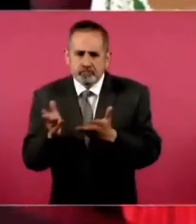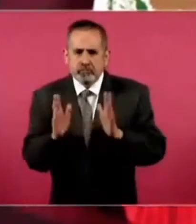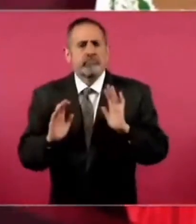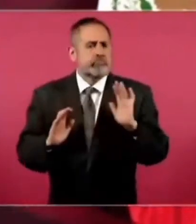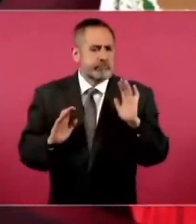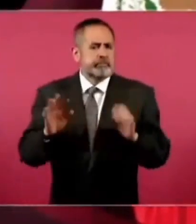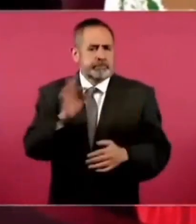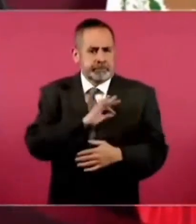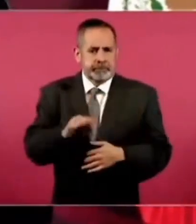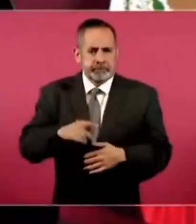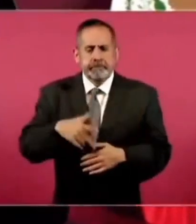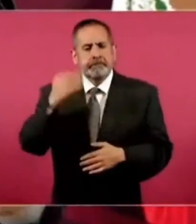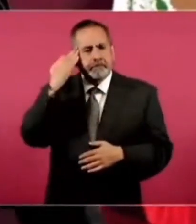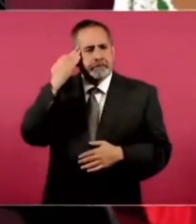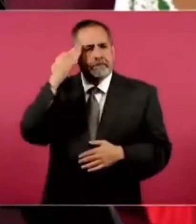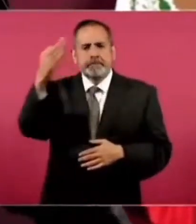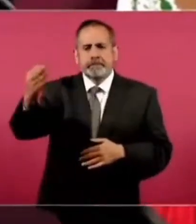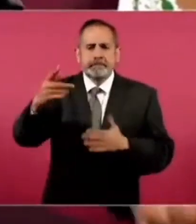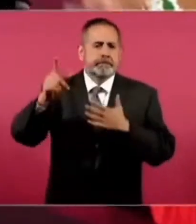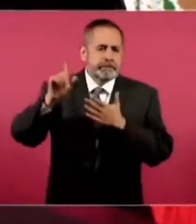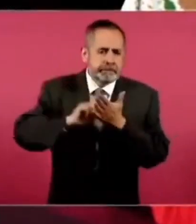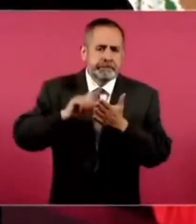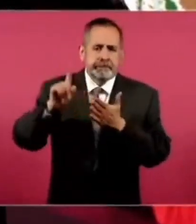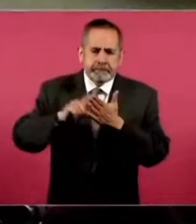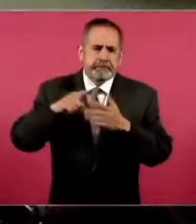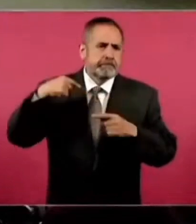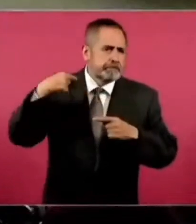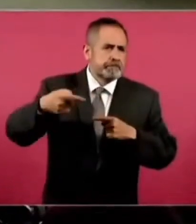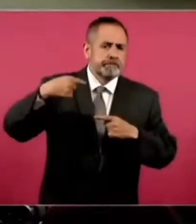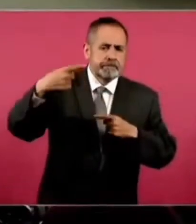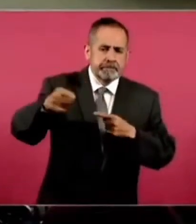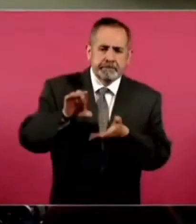paguen en plazos lo que deben al SAT,